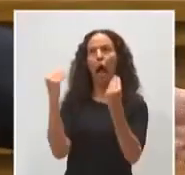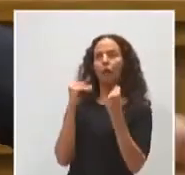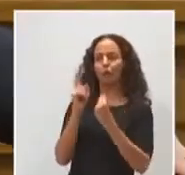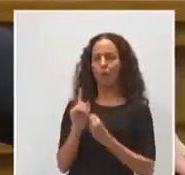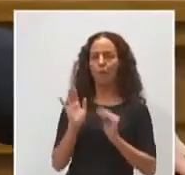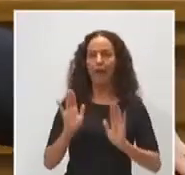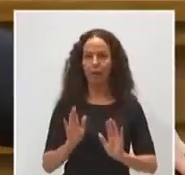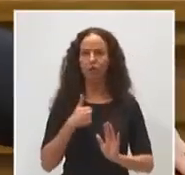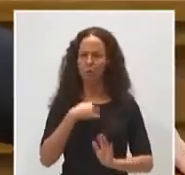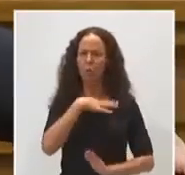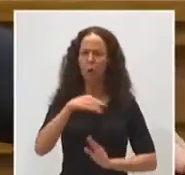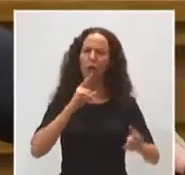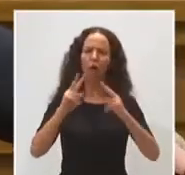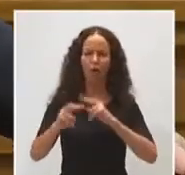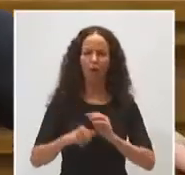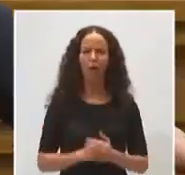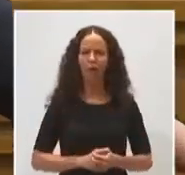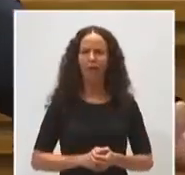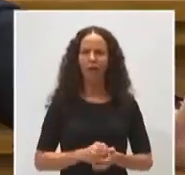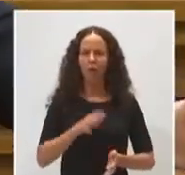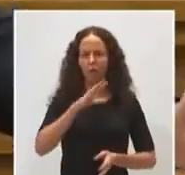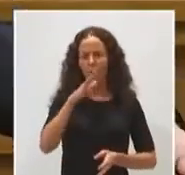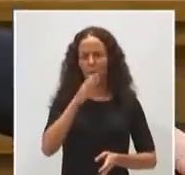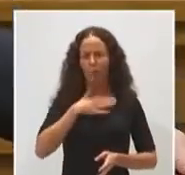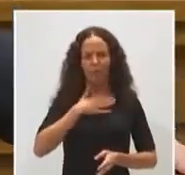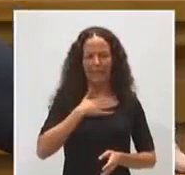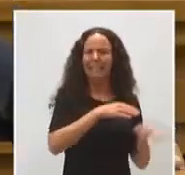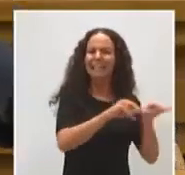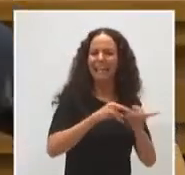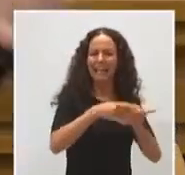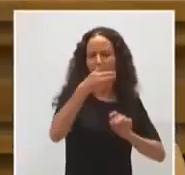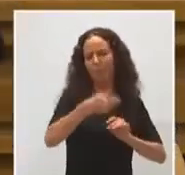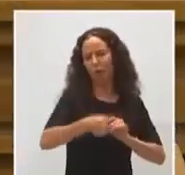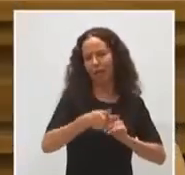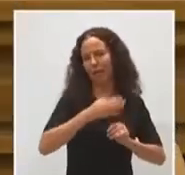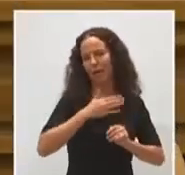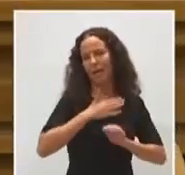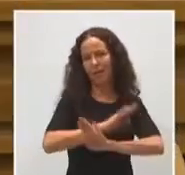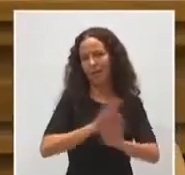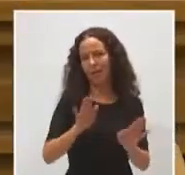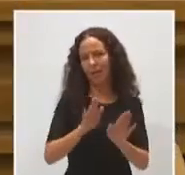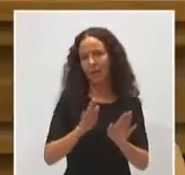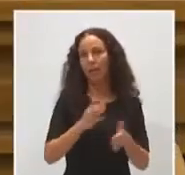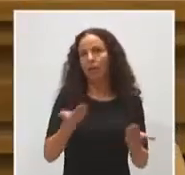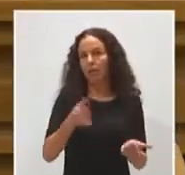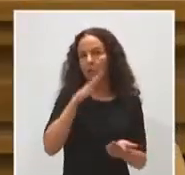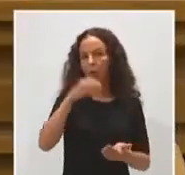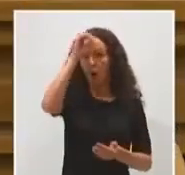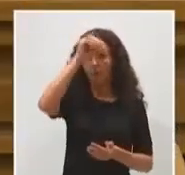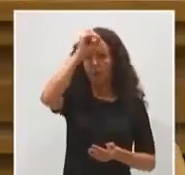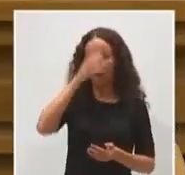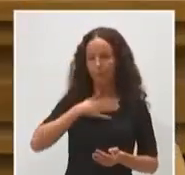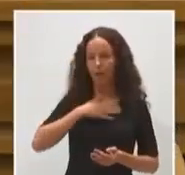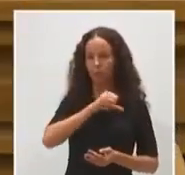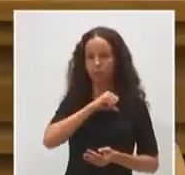soy capaz créanme porque me importa más mi tierra y además de que tenemos criterios tenemos opinión y porque en